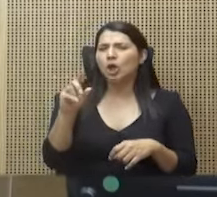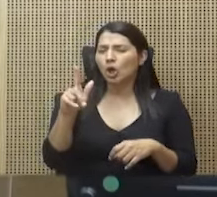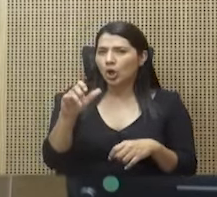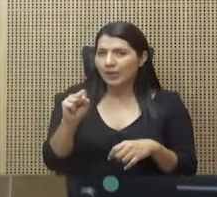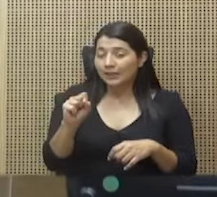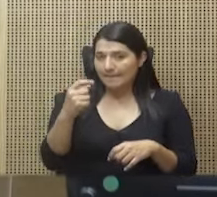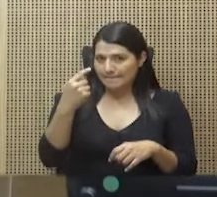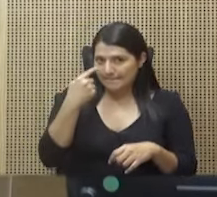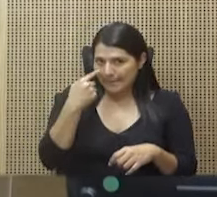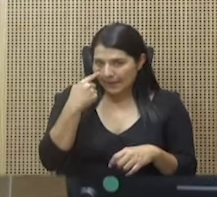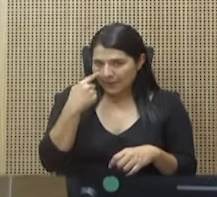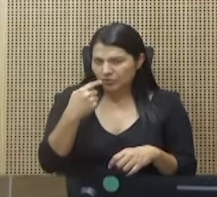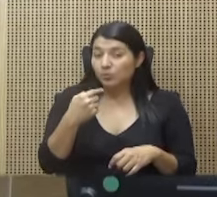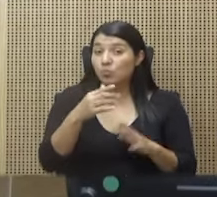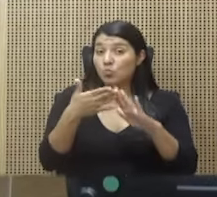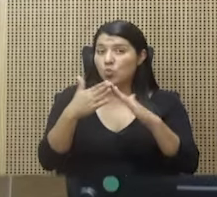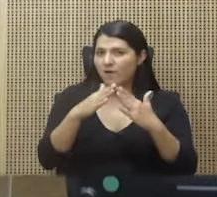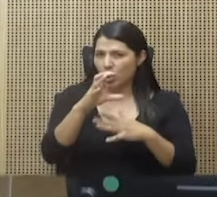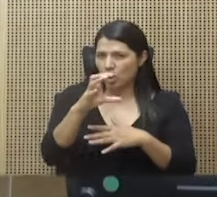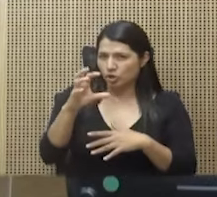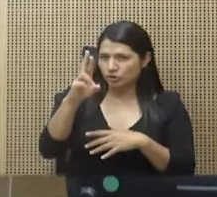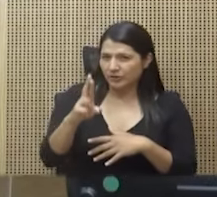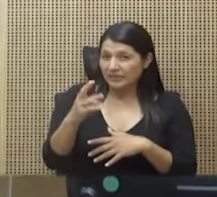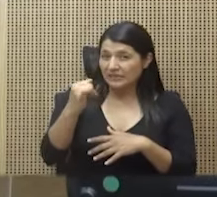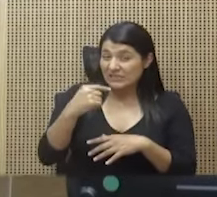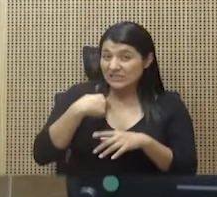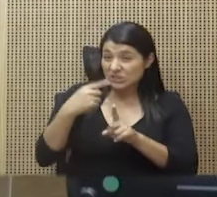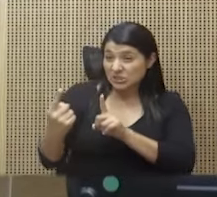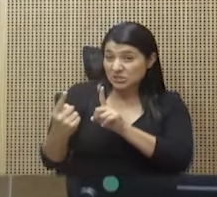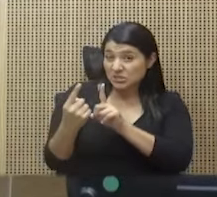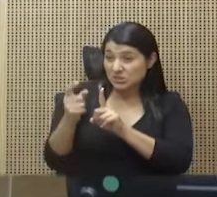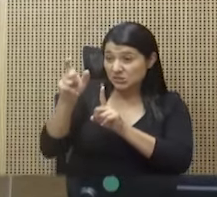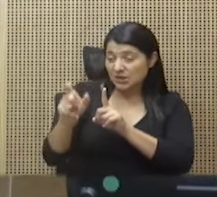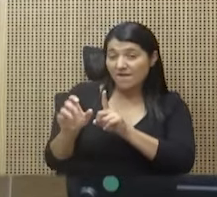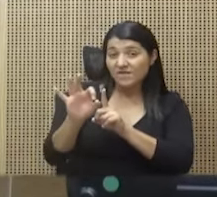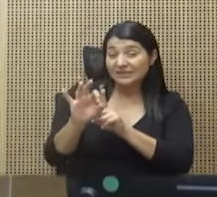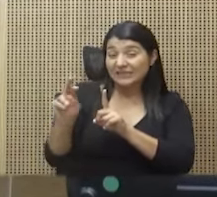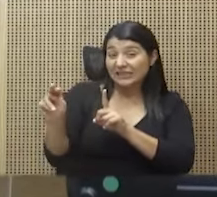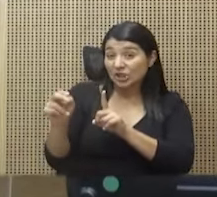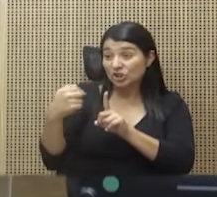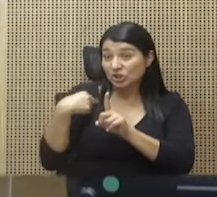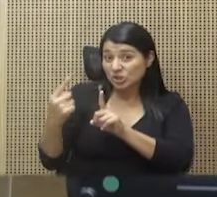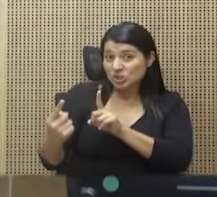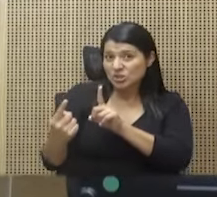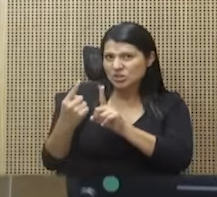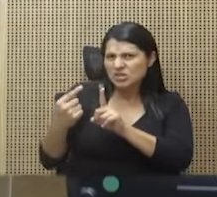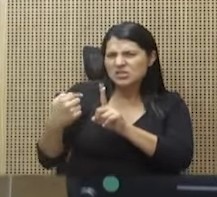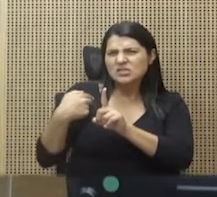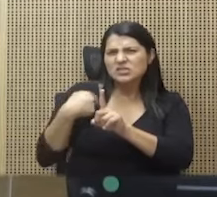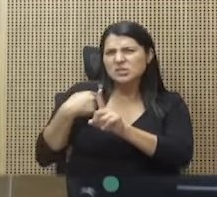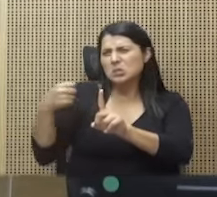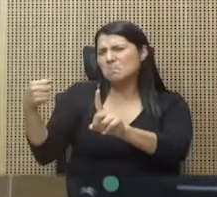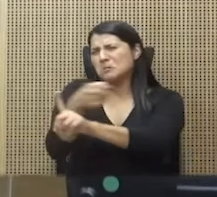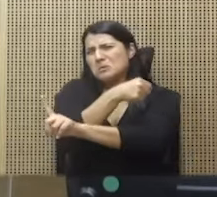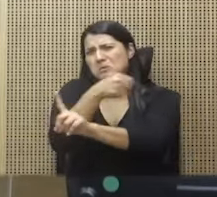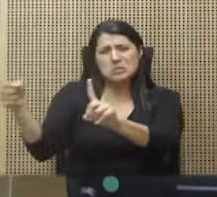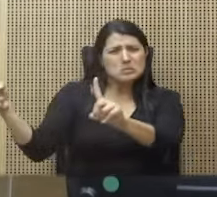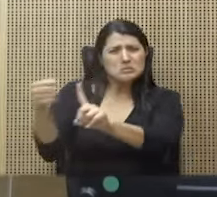pueblo de Costa Rica, que si yo me llego a encontrar a Francisco Nicolás al frente mío, le doy una verguiada, pero le